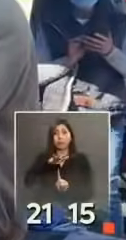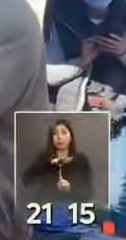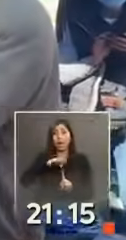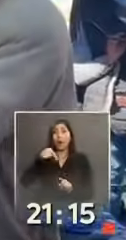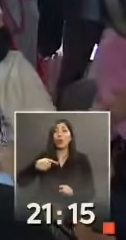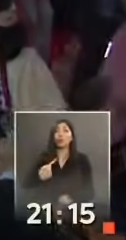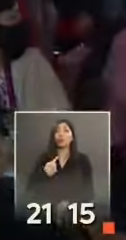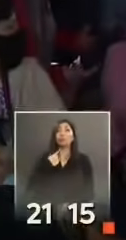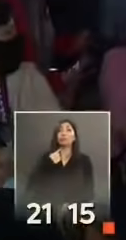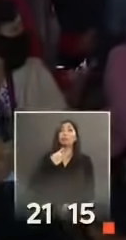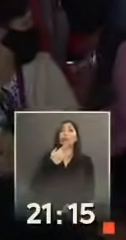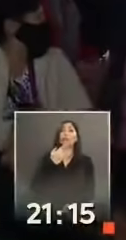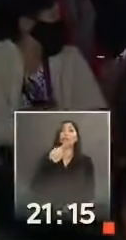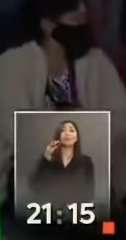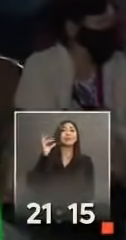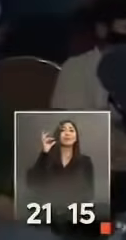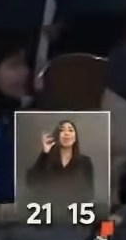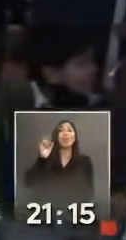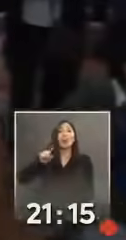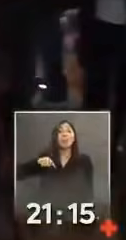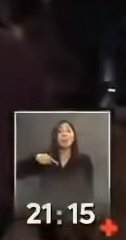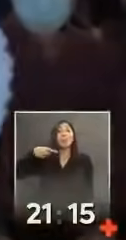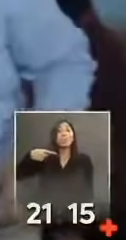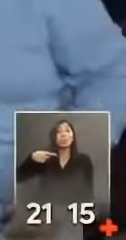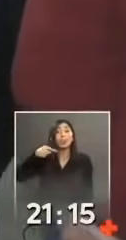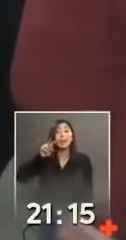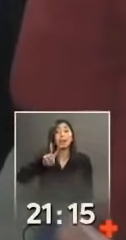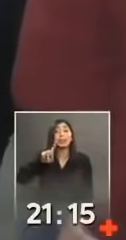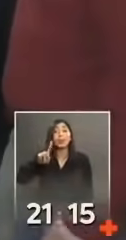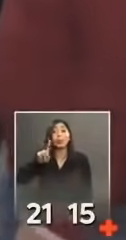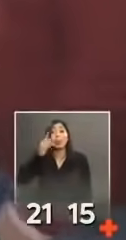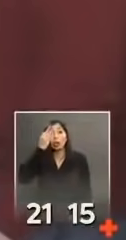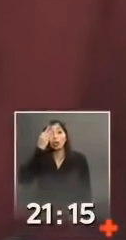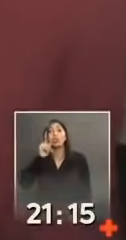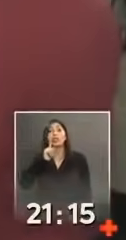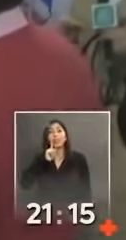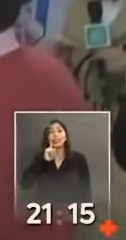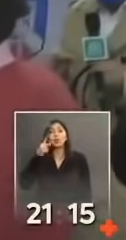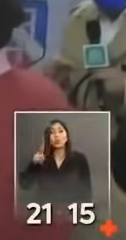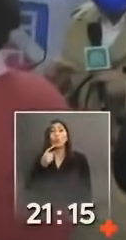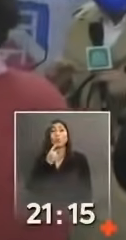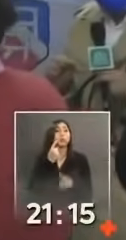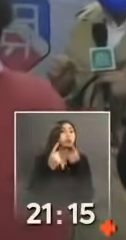Unidad Constituyente, que el próximo 21 de agosto tendrá su propia consulta ciudadana.